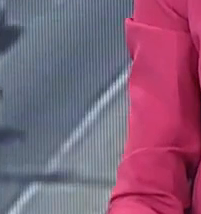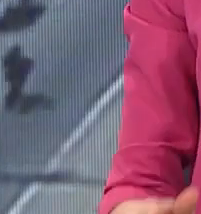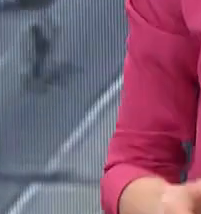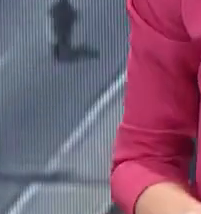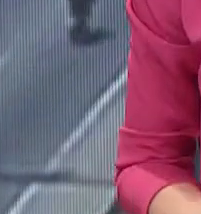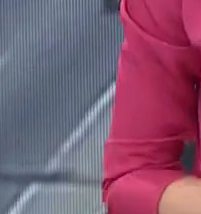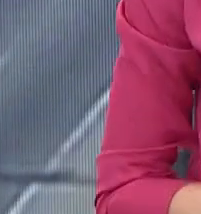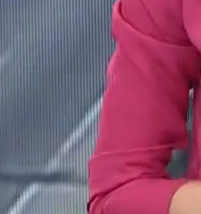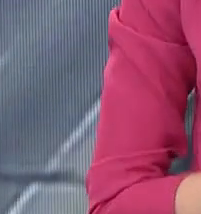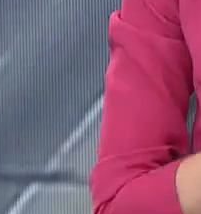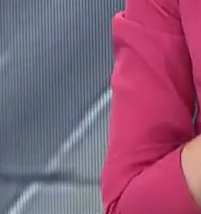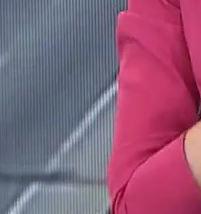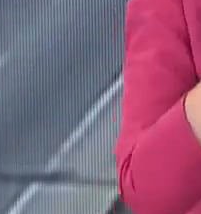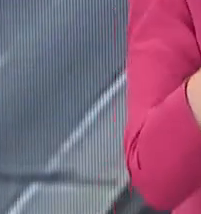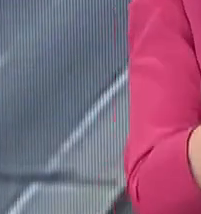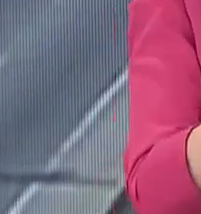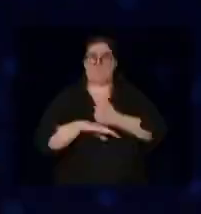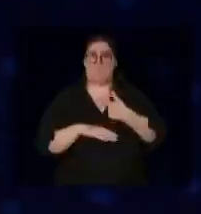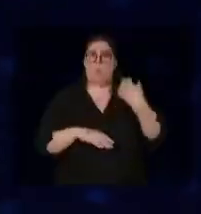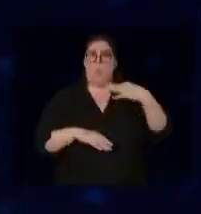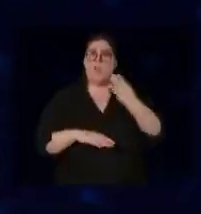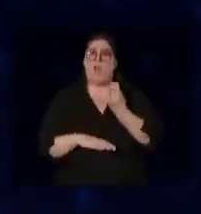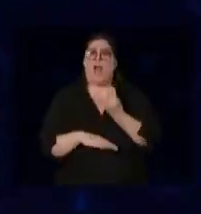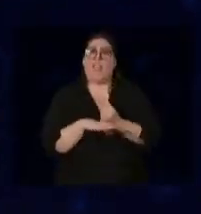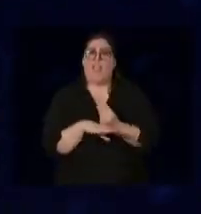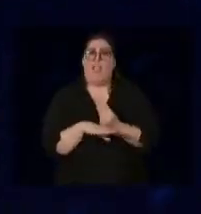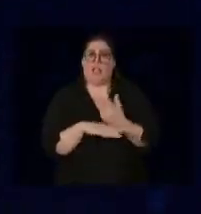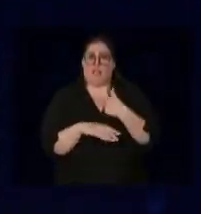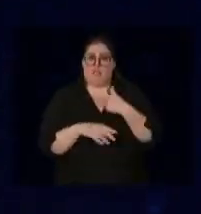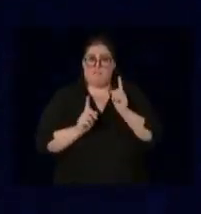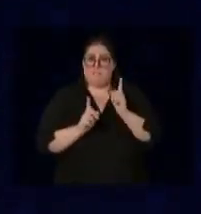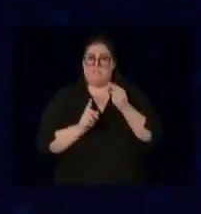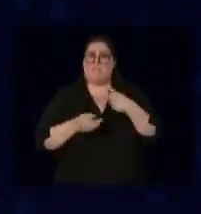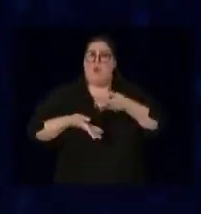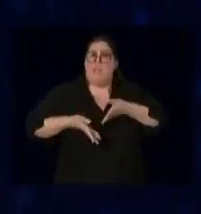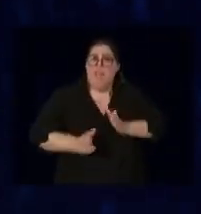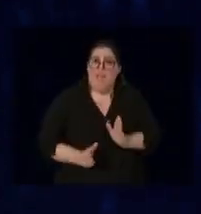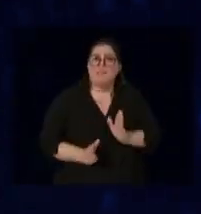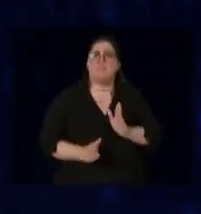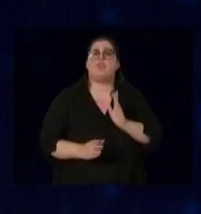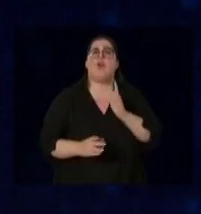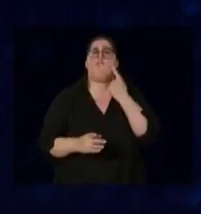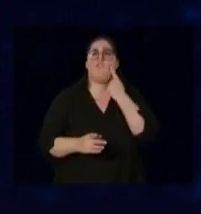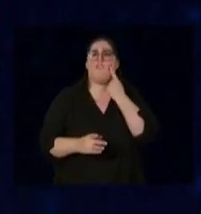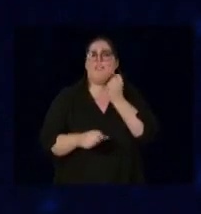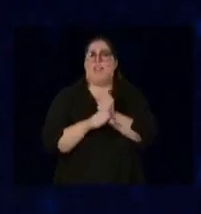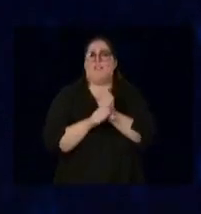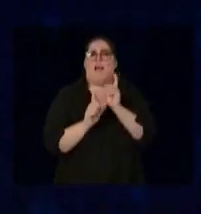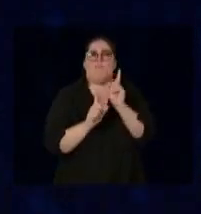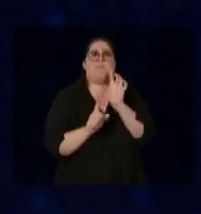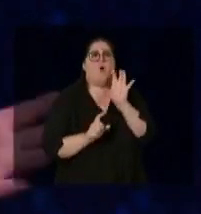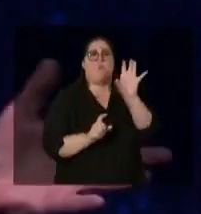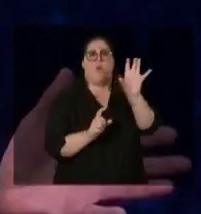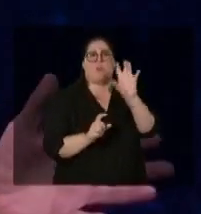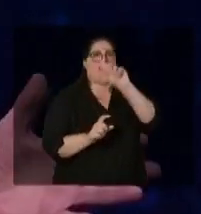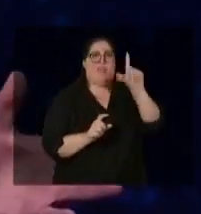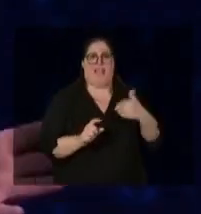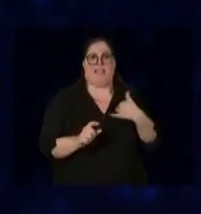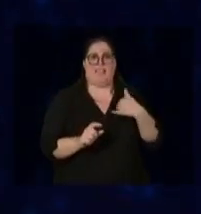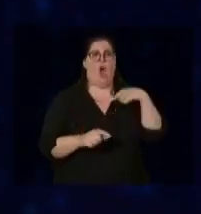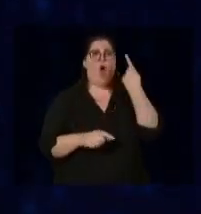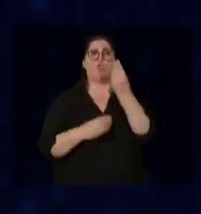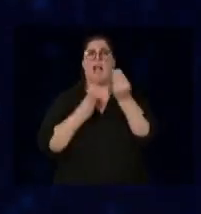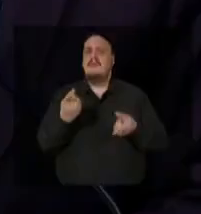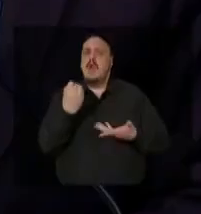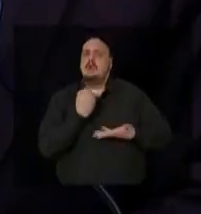milei Claro porque te acuerdas que lo habíamos anticipado acá que la novedad de este debate presidencial era el botón rojo que era el